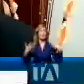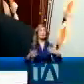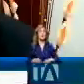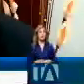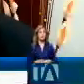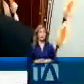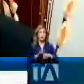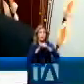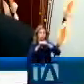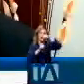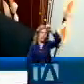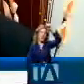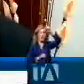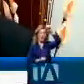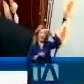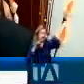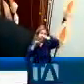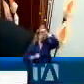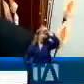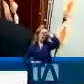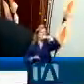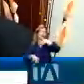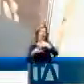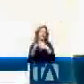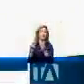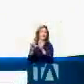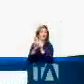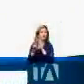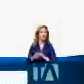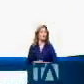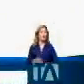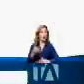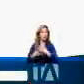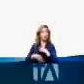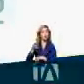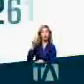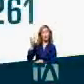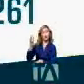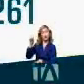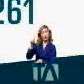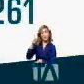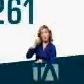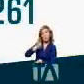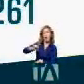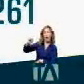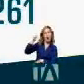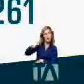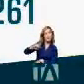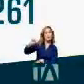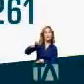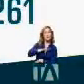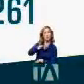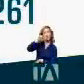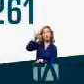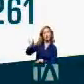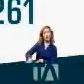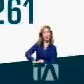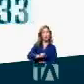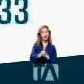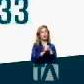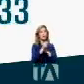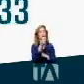porque tienen que seguir saliendo a la luz las irregularidades en el país. De los 261 viajes realizados al exterior entre el 2012 y